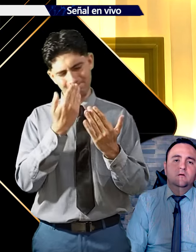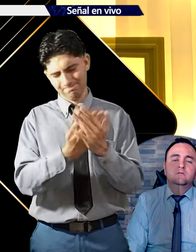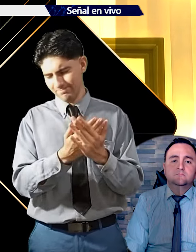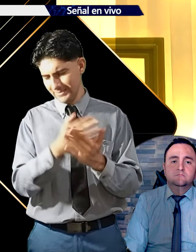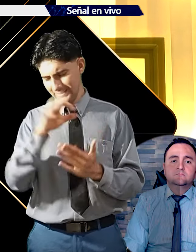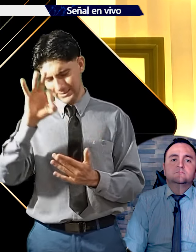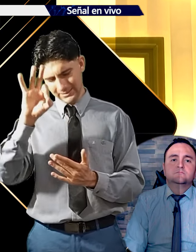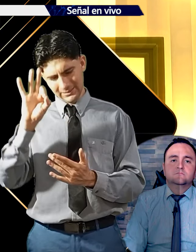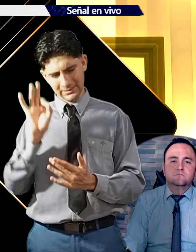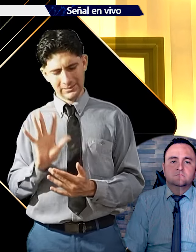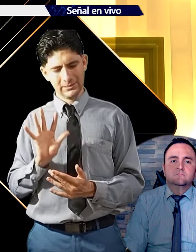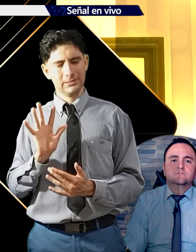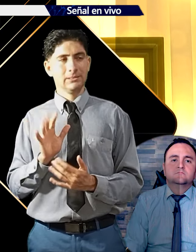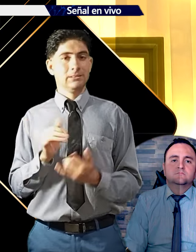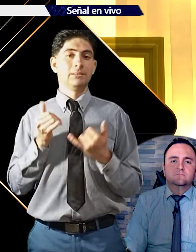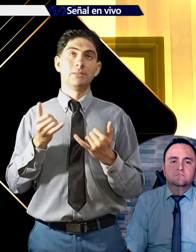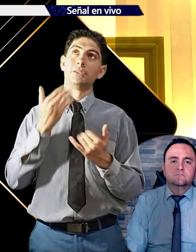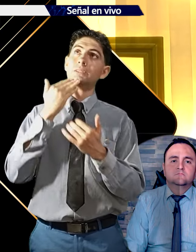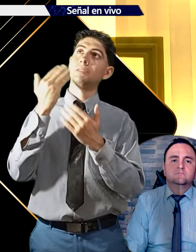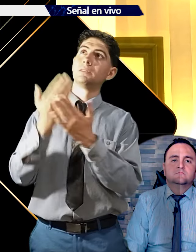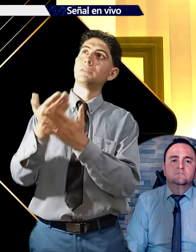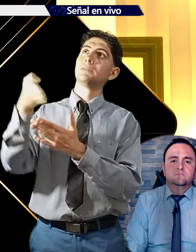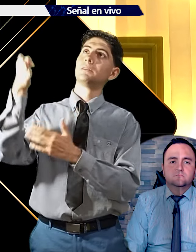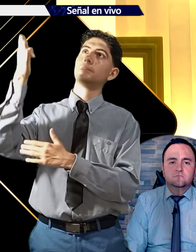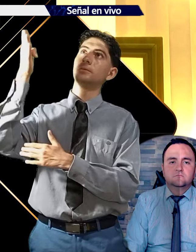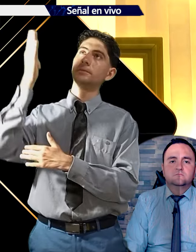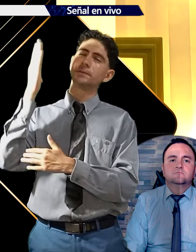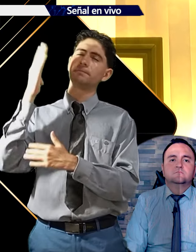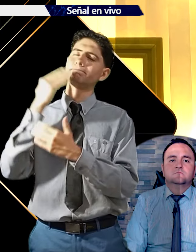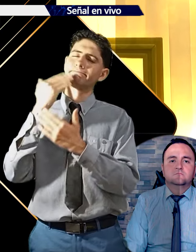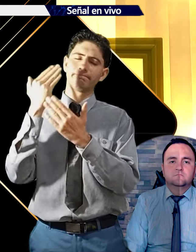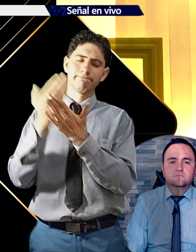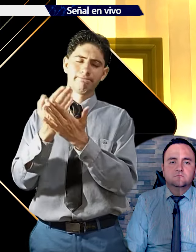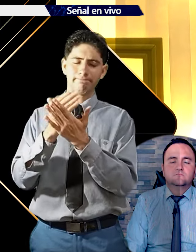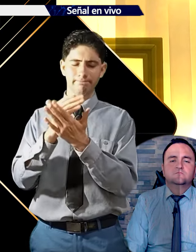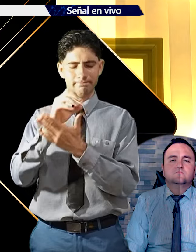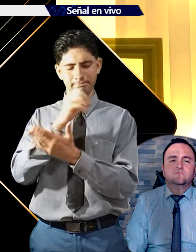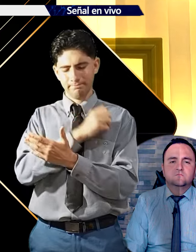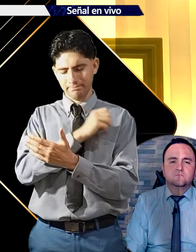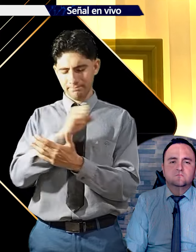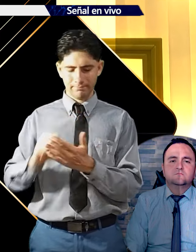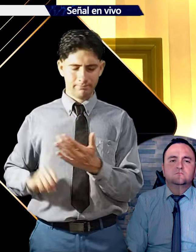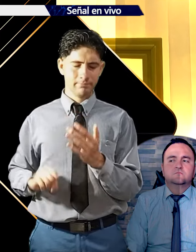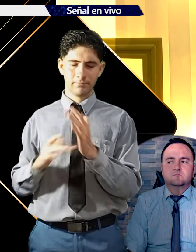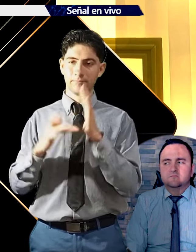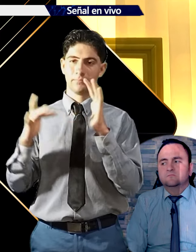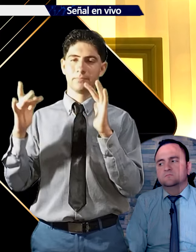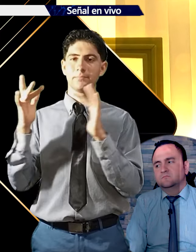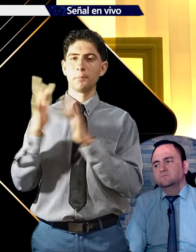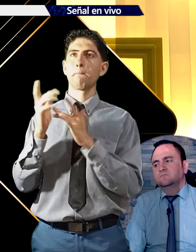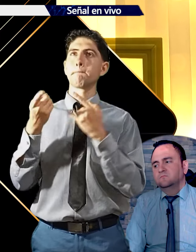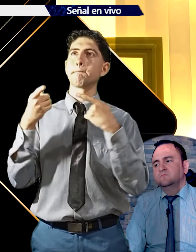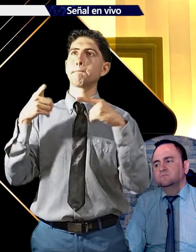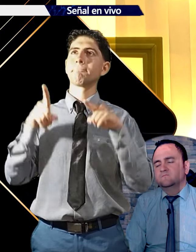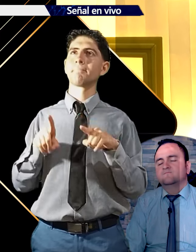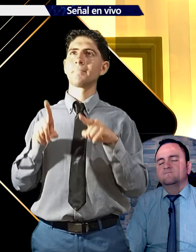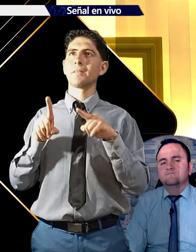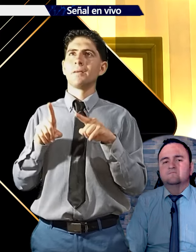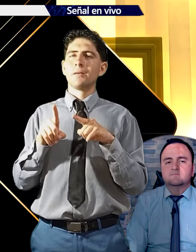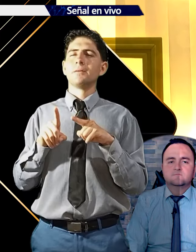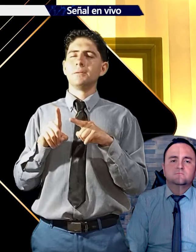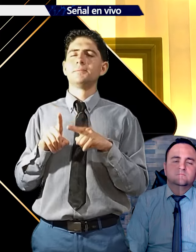tiene experiencia, fue mucho lo que ese pastor oró por mí. Y yo hoy en día le doy gracias a Dios por ello. Y por eso digo, Señor, entonces yo voy a